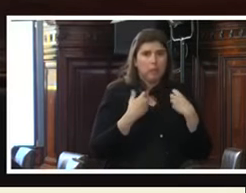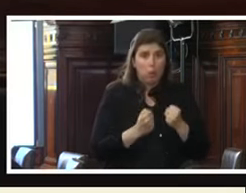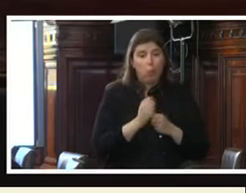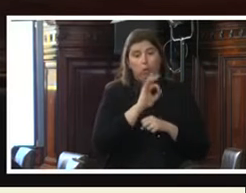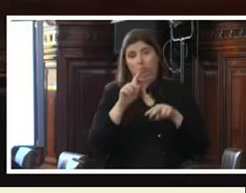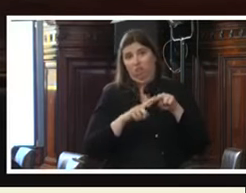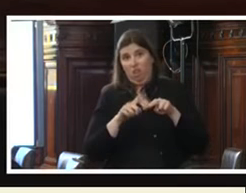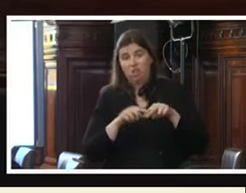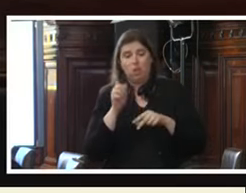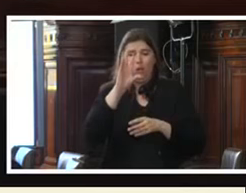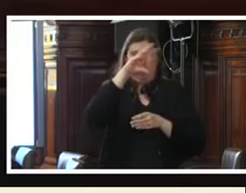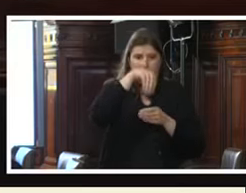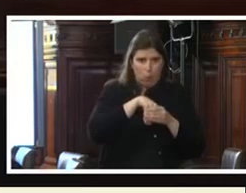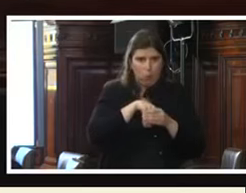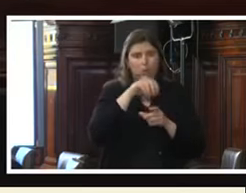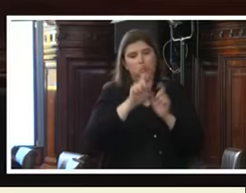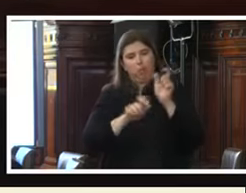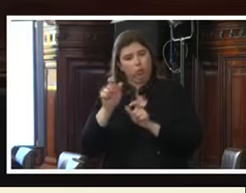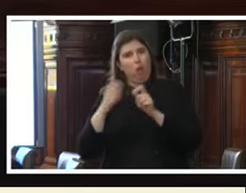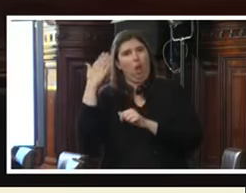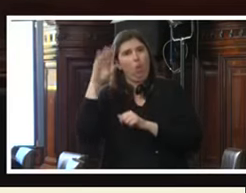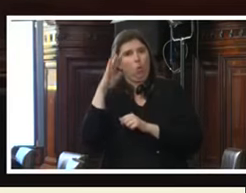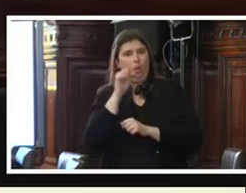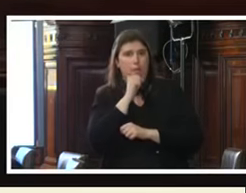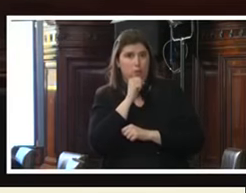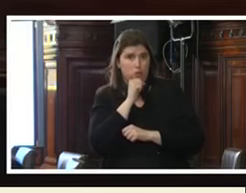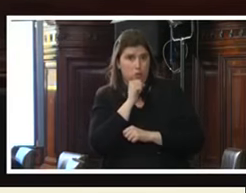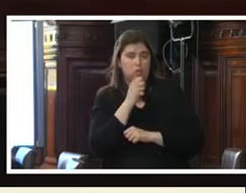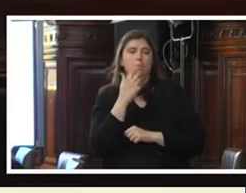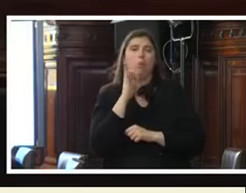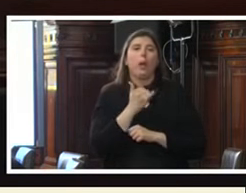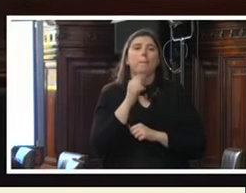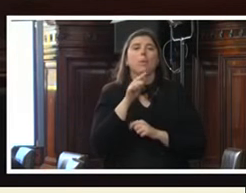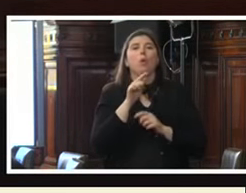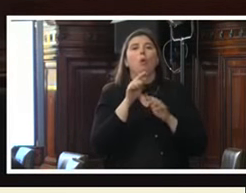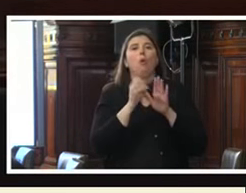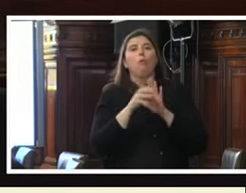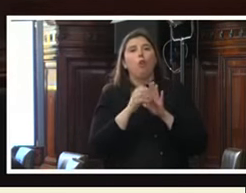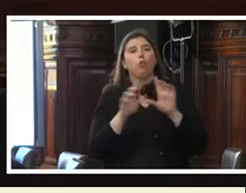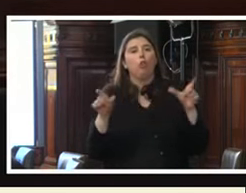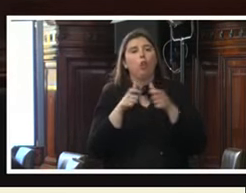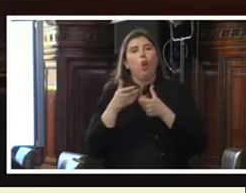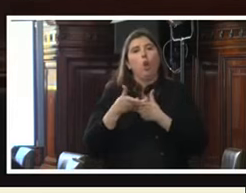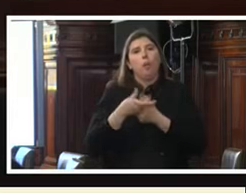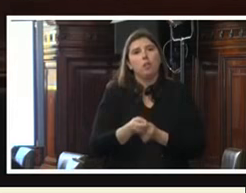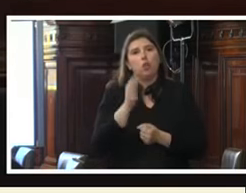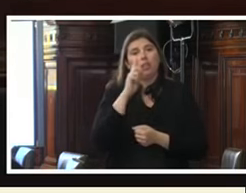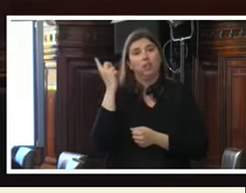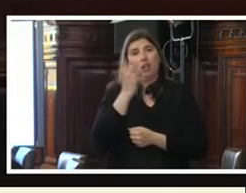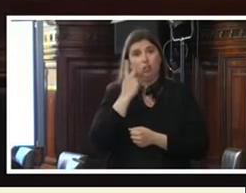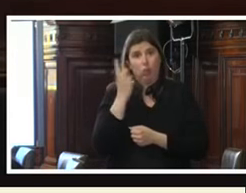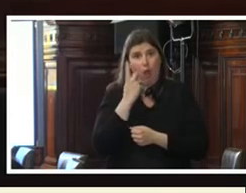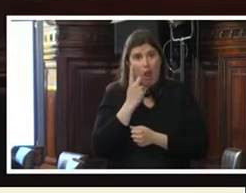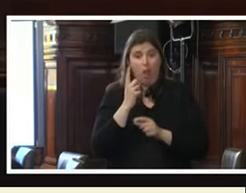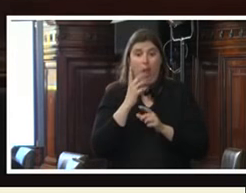son incluidas personas adultas mayores como por ejemplo los fondos de cooperación internacional que actualmente financian algunas